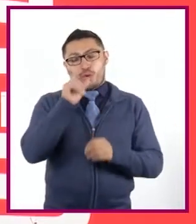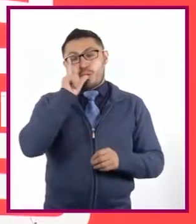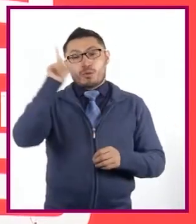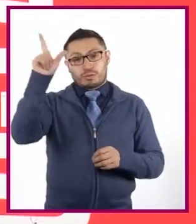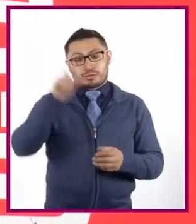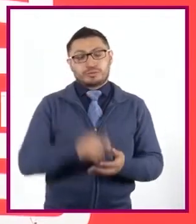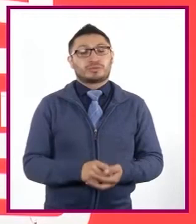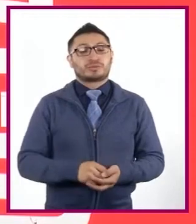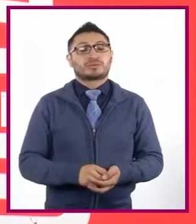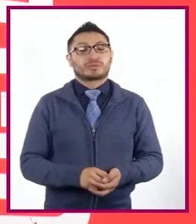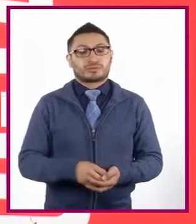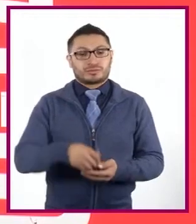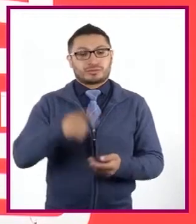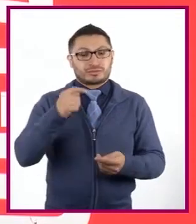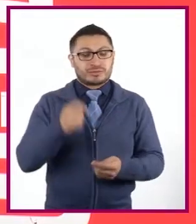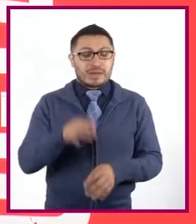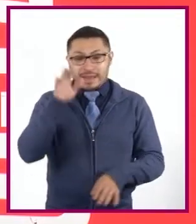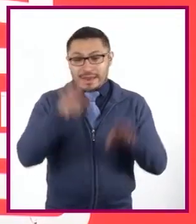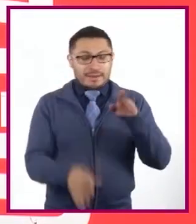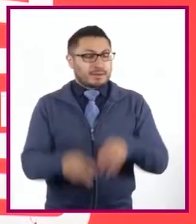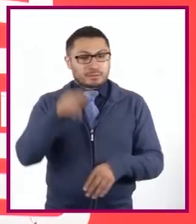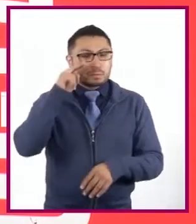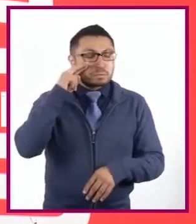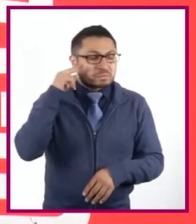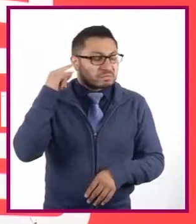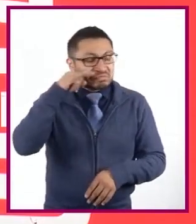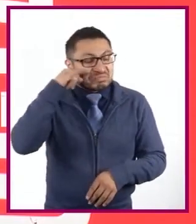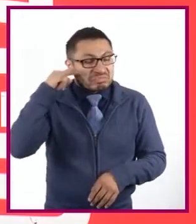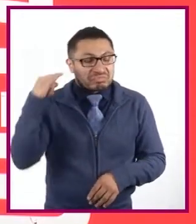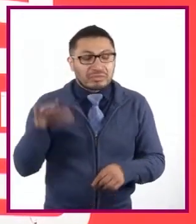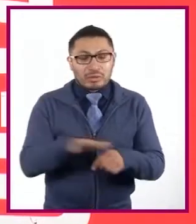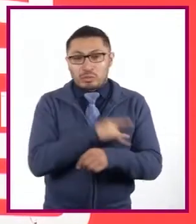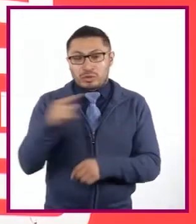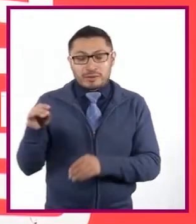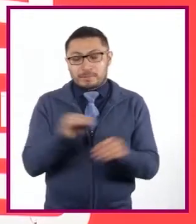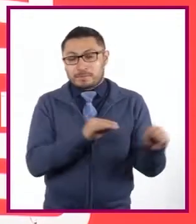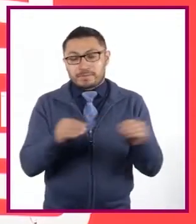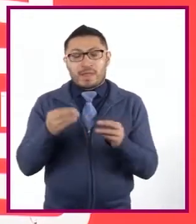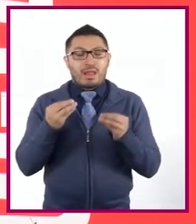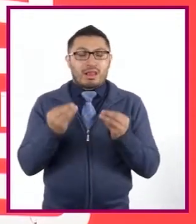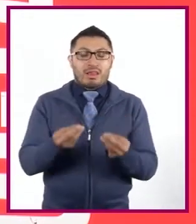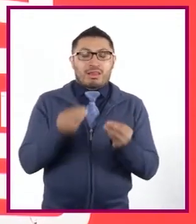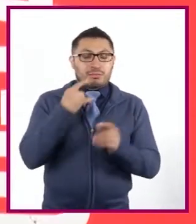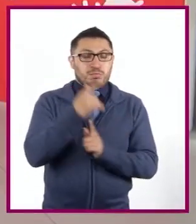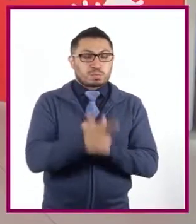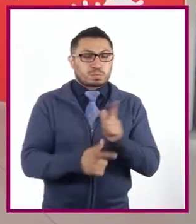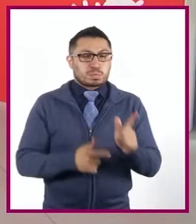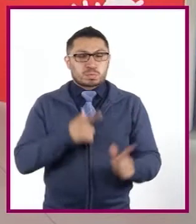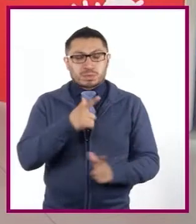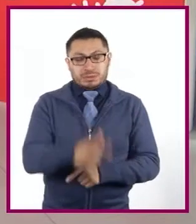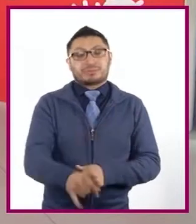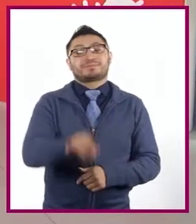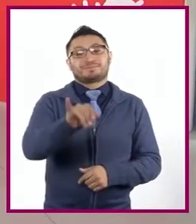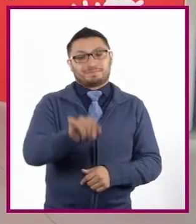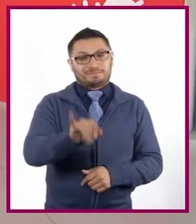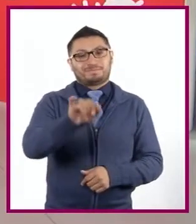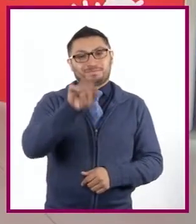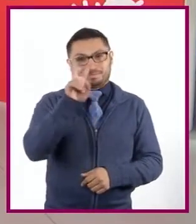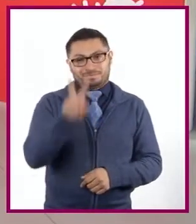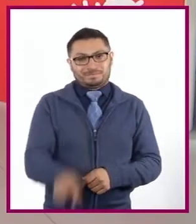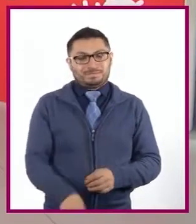luz, aunque no percibimos a simple vista, ya que su movimiento es muy lento. Así es,